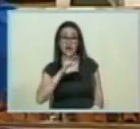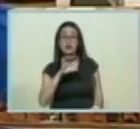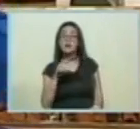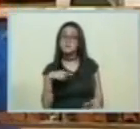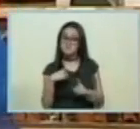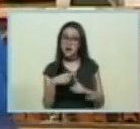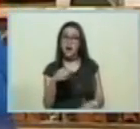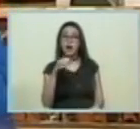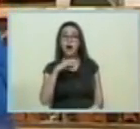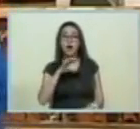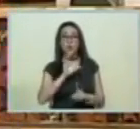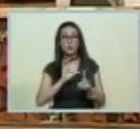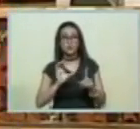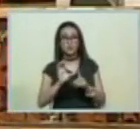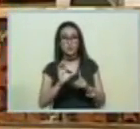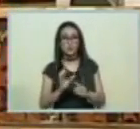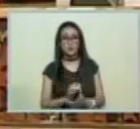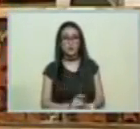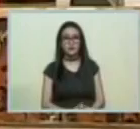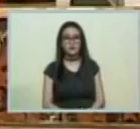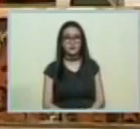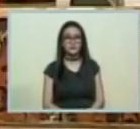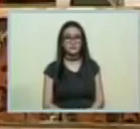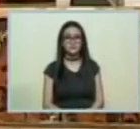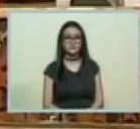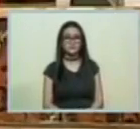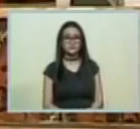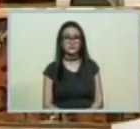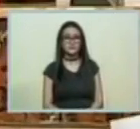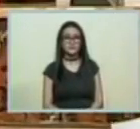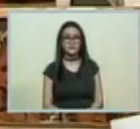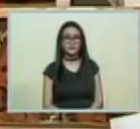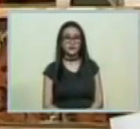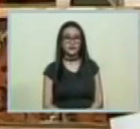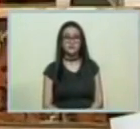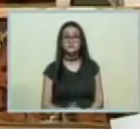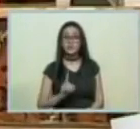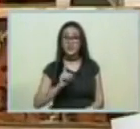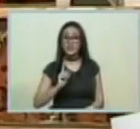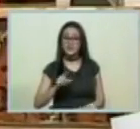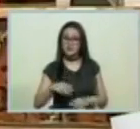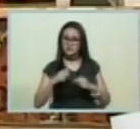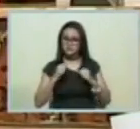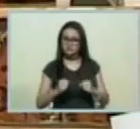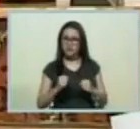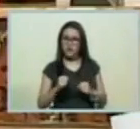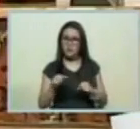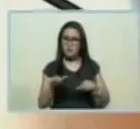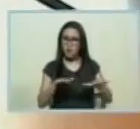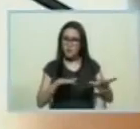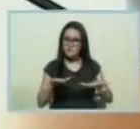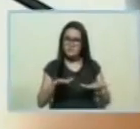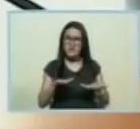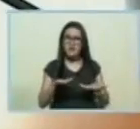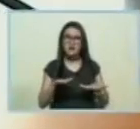sociocultural, que debe sustentar un nuevo y poderoso